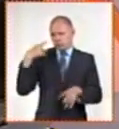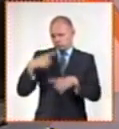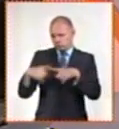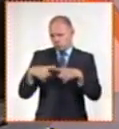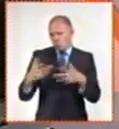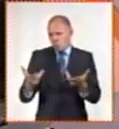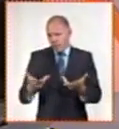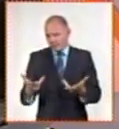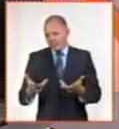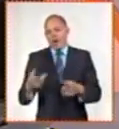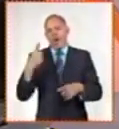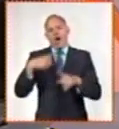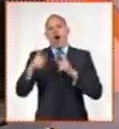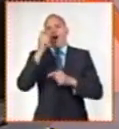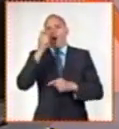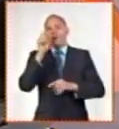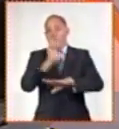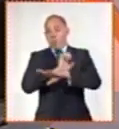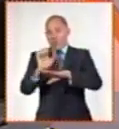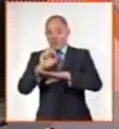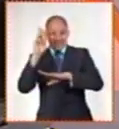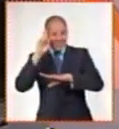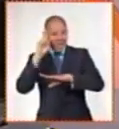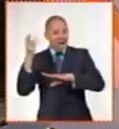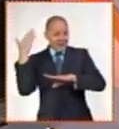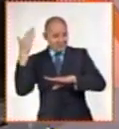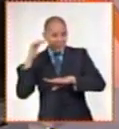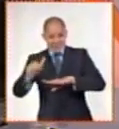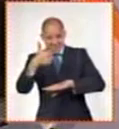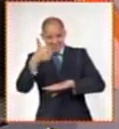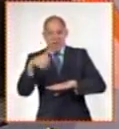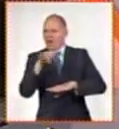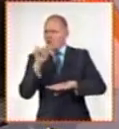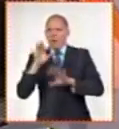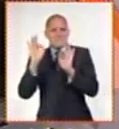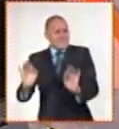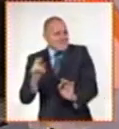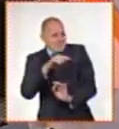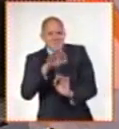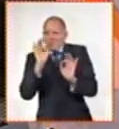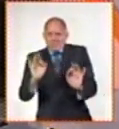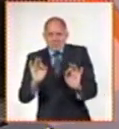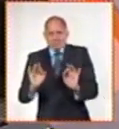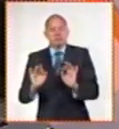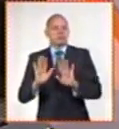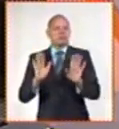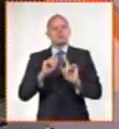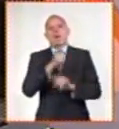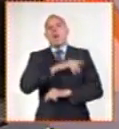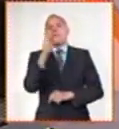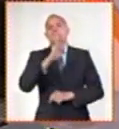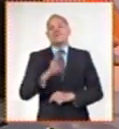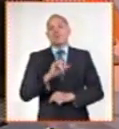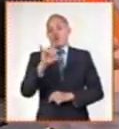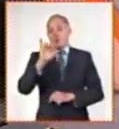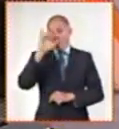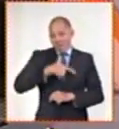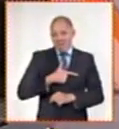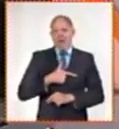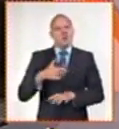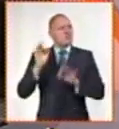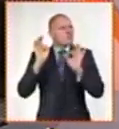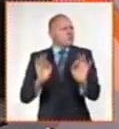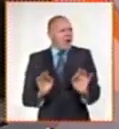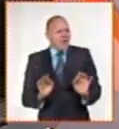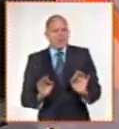con Rafael Correa en Ecuador, con Lula, que por cierto, una noticia importante, ayer fue el primer debate presidencial en el cual,